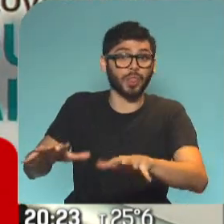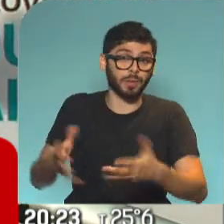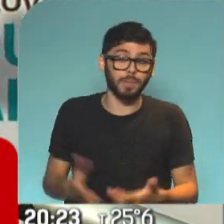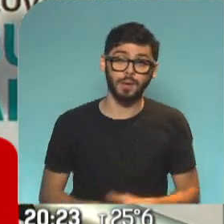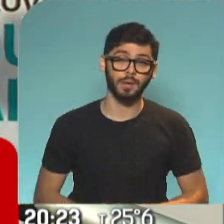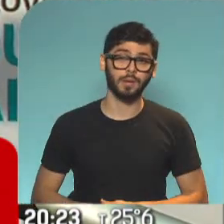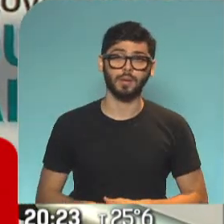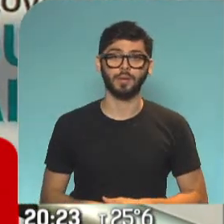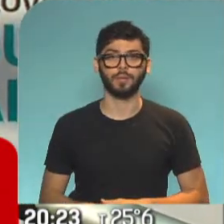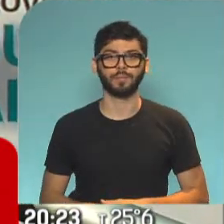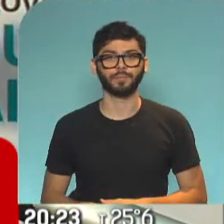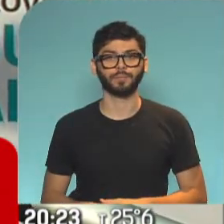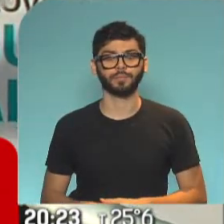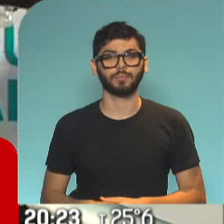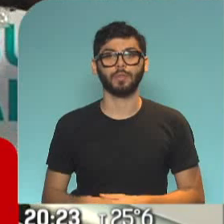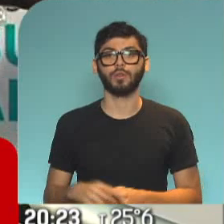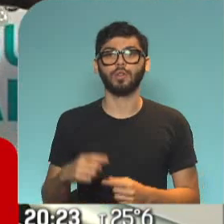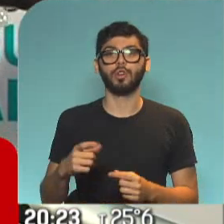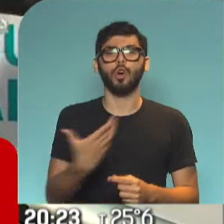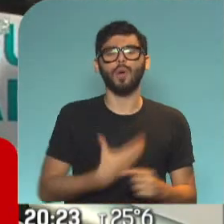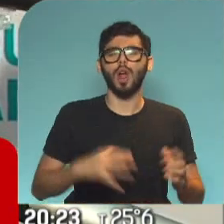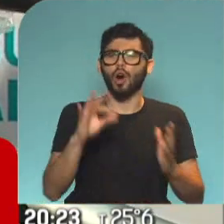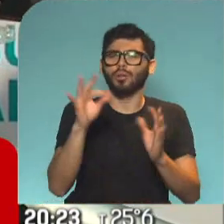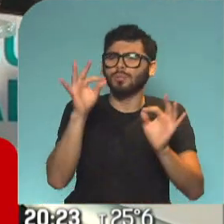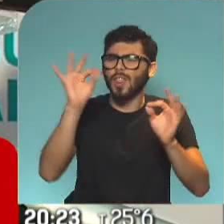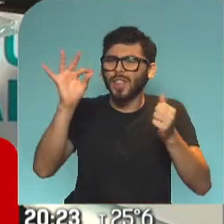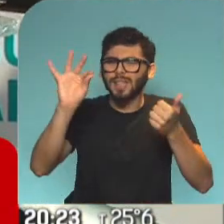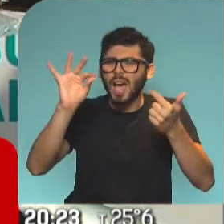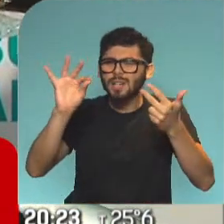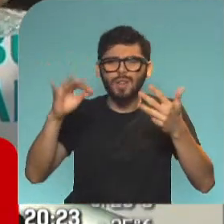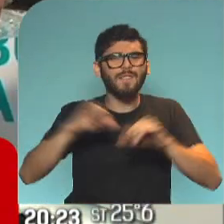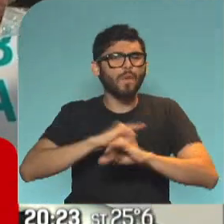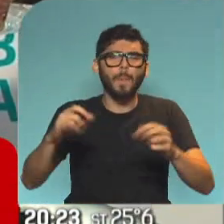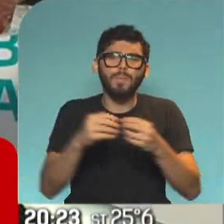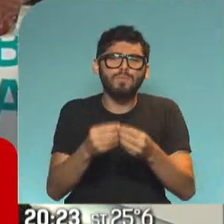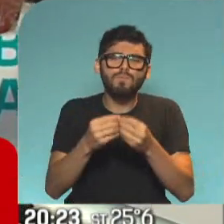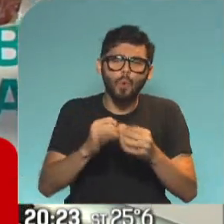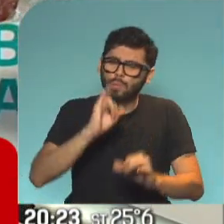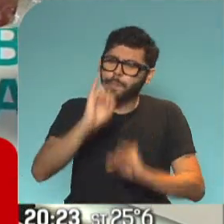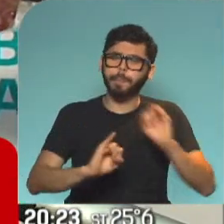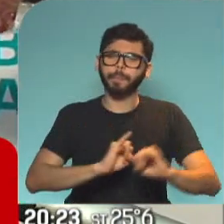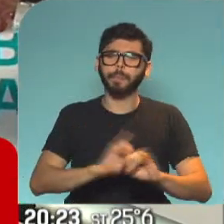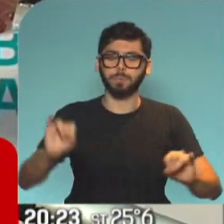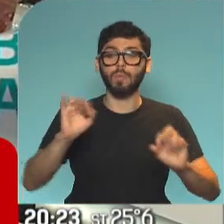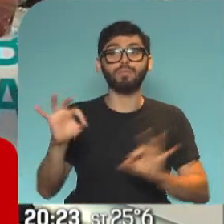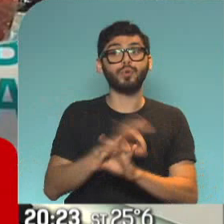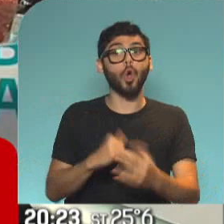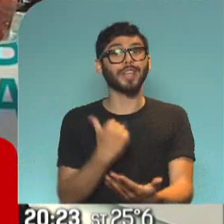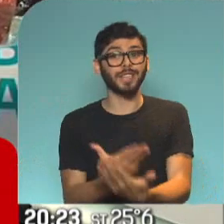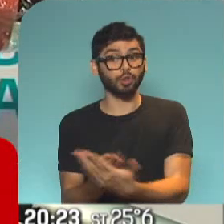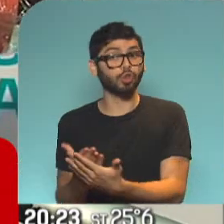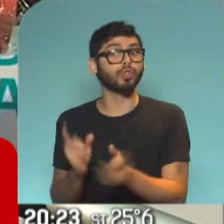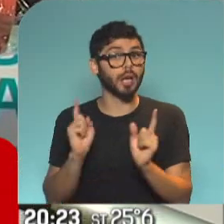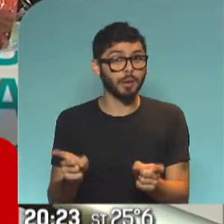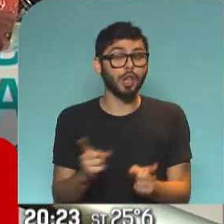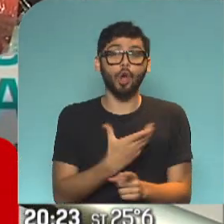coronavirus. Es un raconto muy detallado el gobernador, con mucha información de todo lo que hicimos y de los proyectos que están previstos para este año, que como